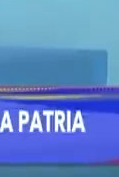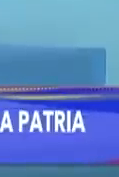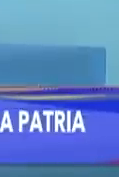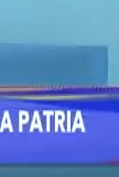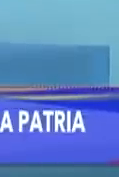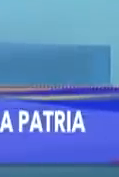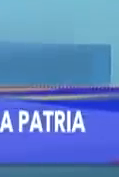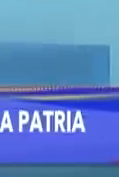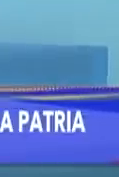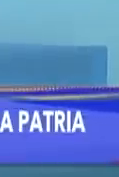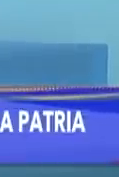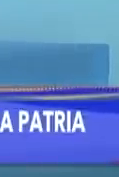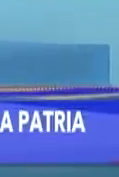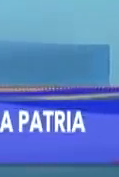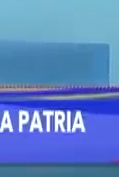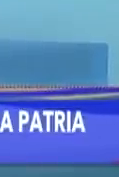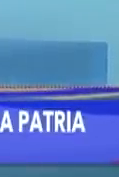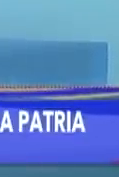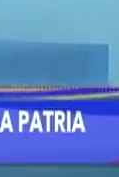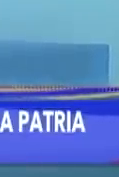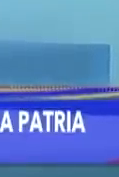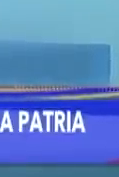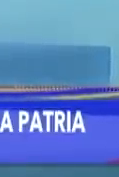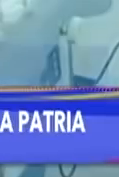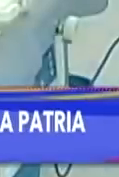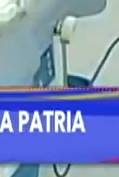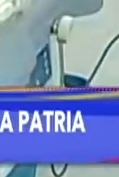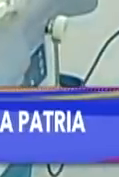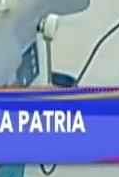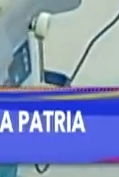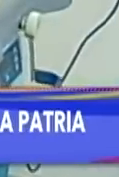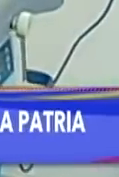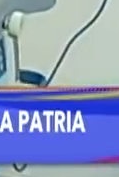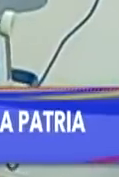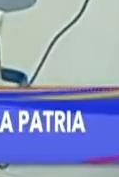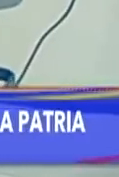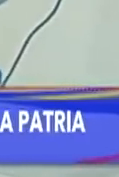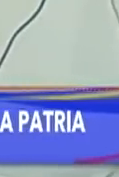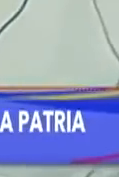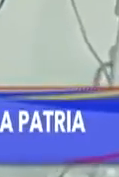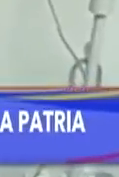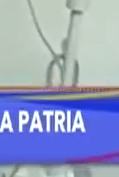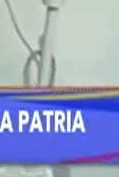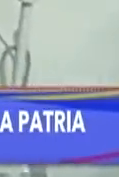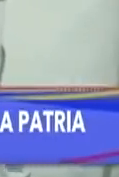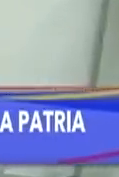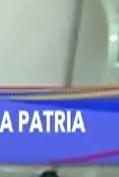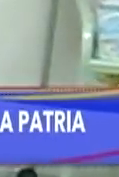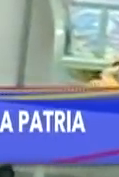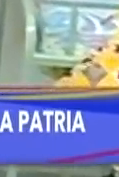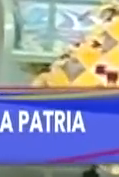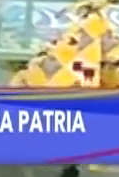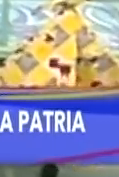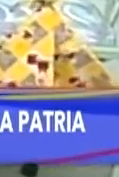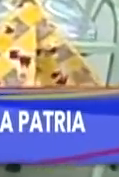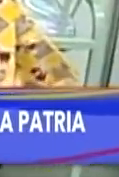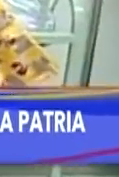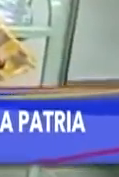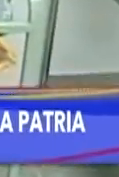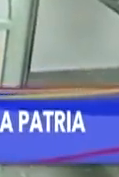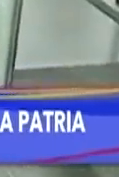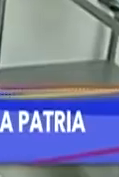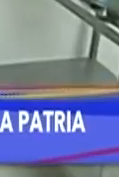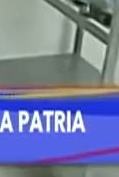obstetricia, tiene sala de hospitalización, sala de nebulización, área quirúrgica. Doctora,